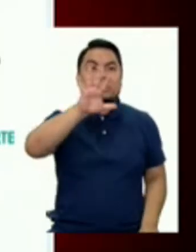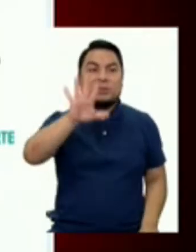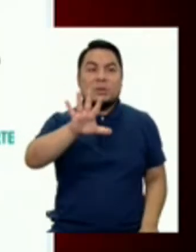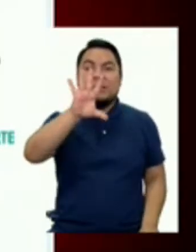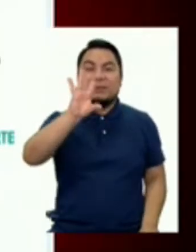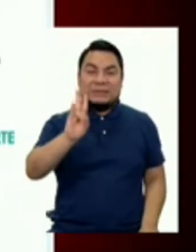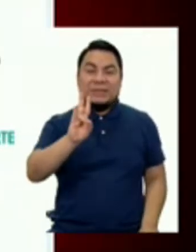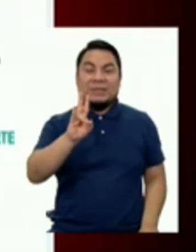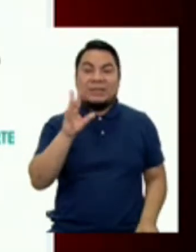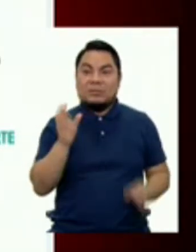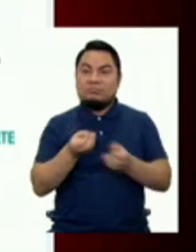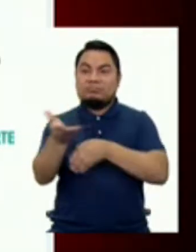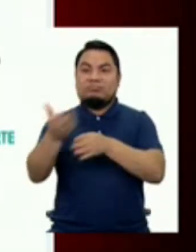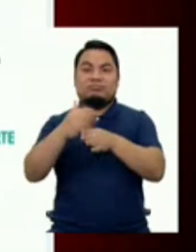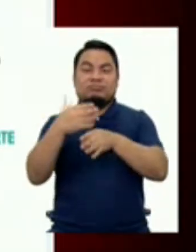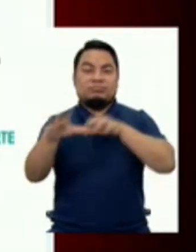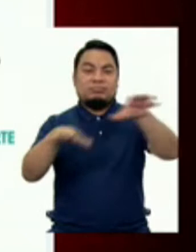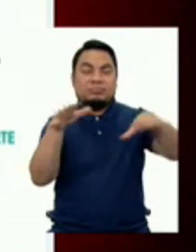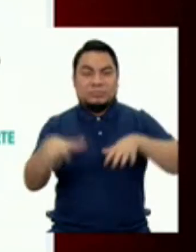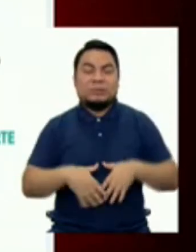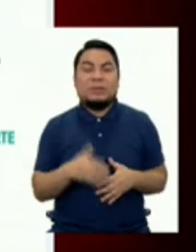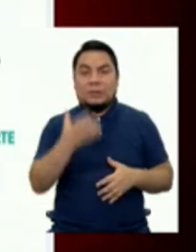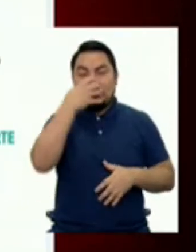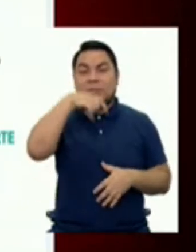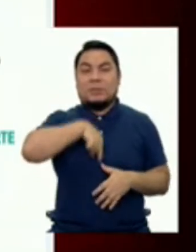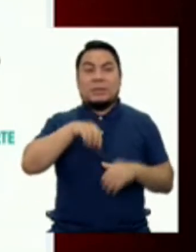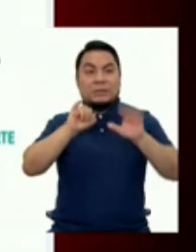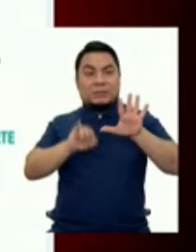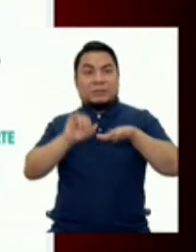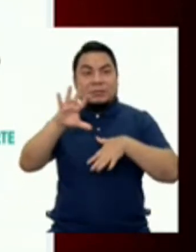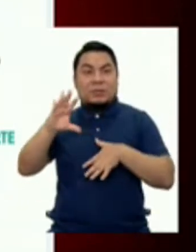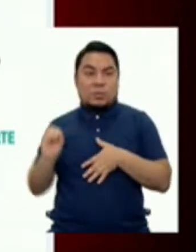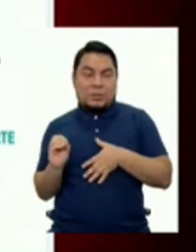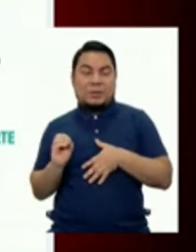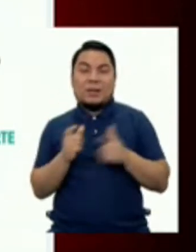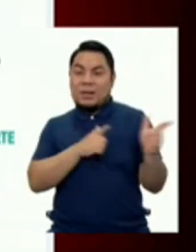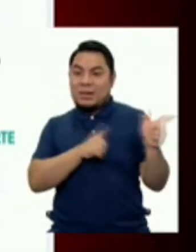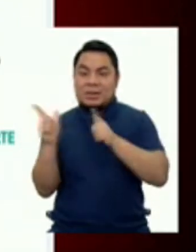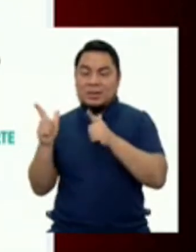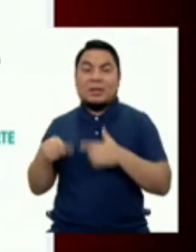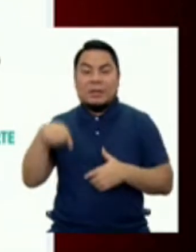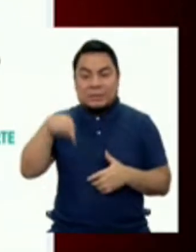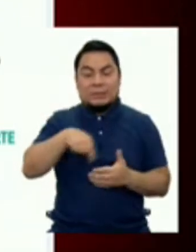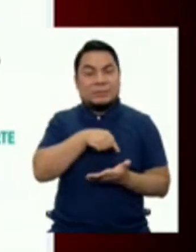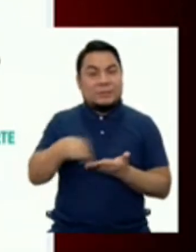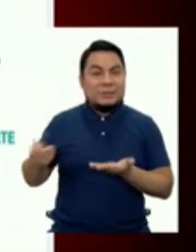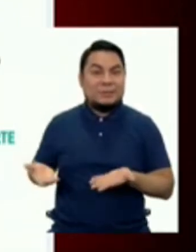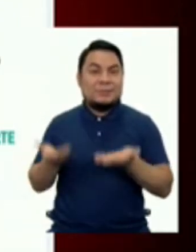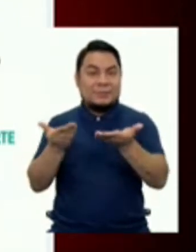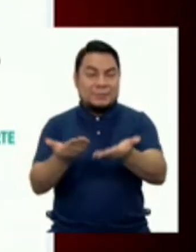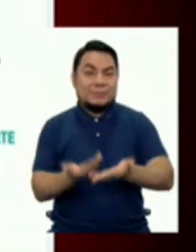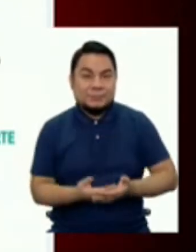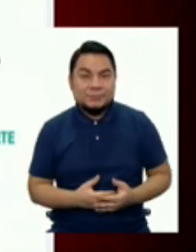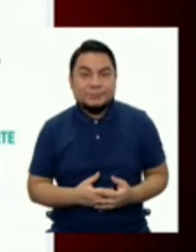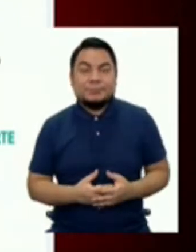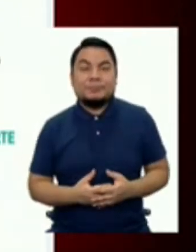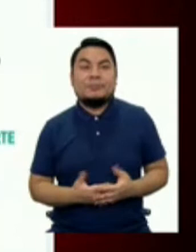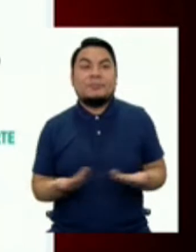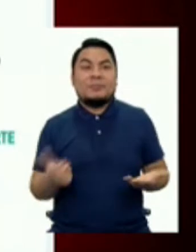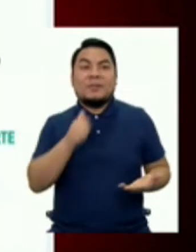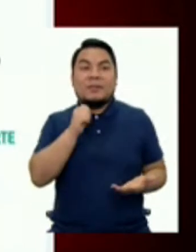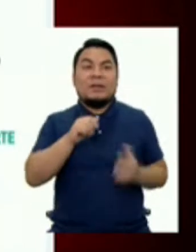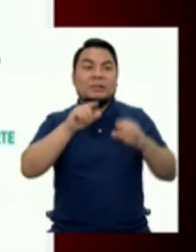557 ventiladores de los 650 que tenemos disponibles a partir de esta semana. Todavía